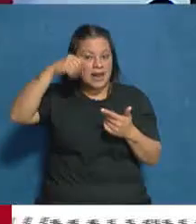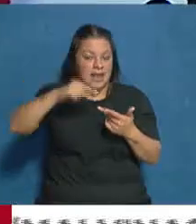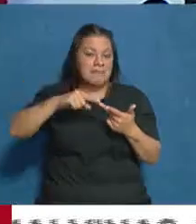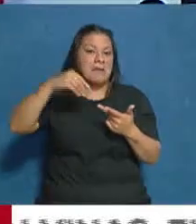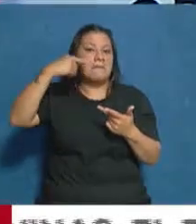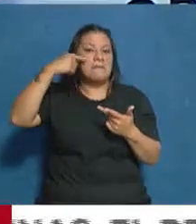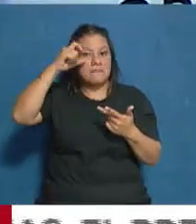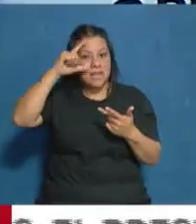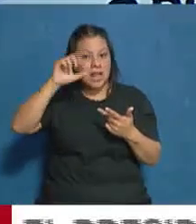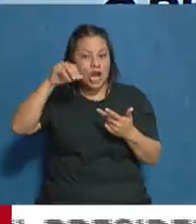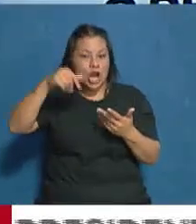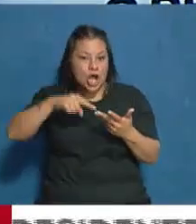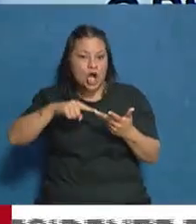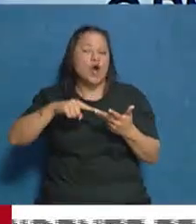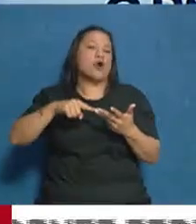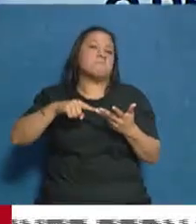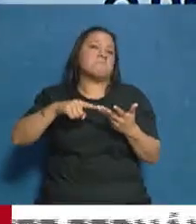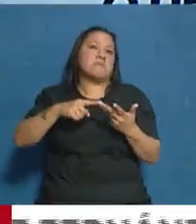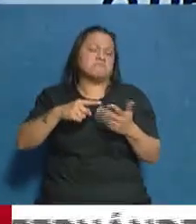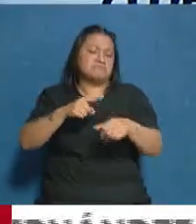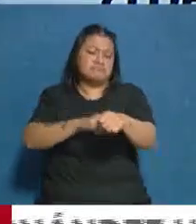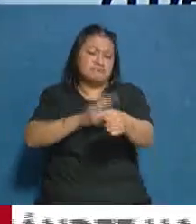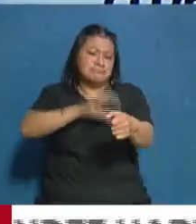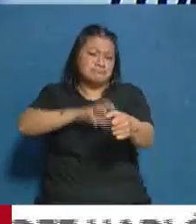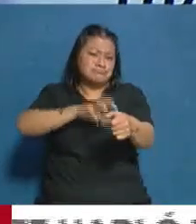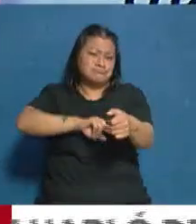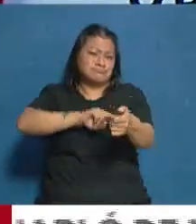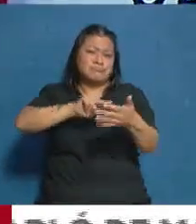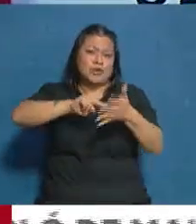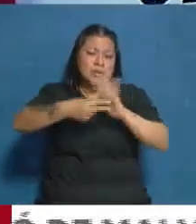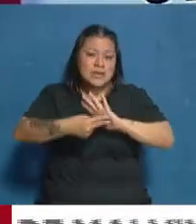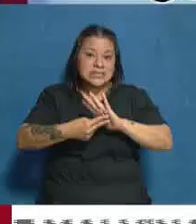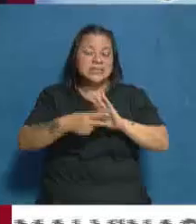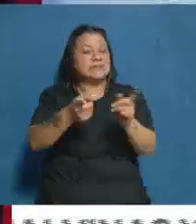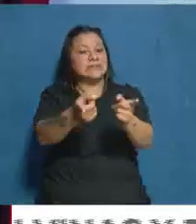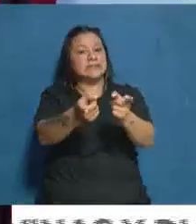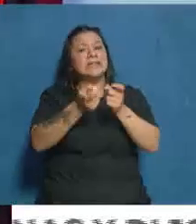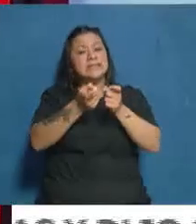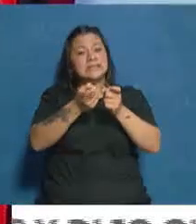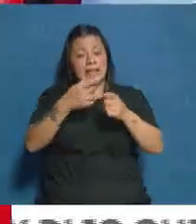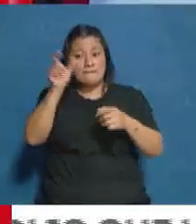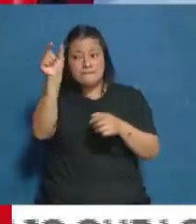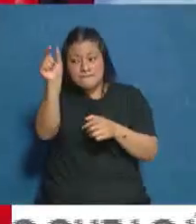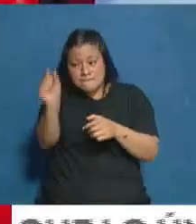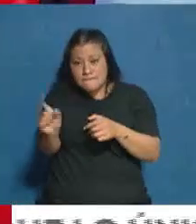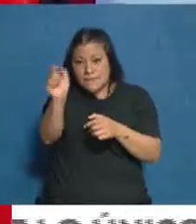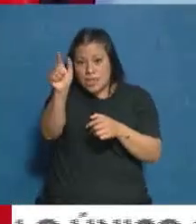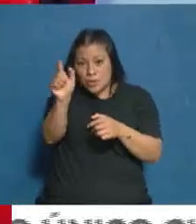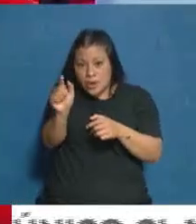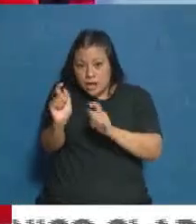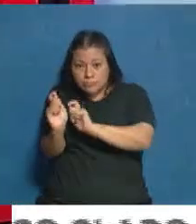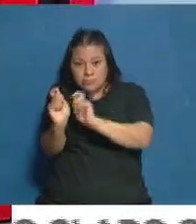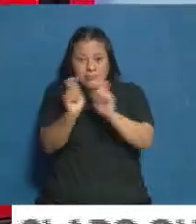errores metabólicos o déficit inmunológicos. Estas necesitan un trasplante de médula ósea y algunos tienen la suerte de tener